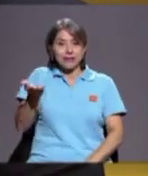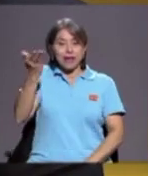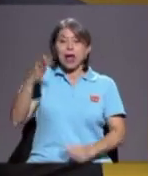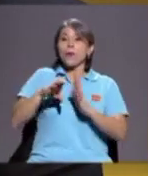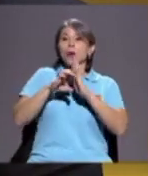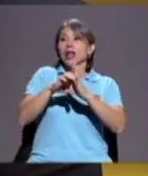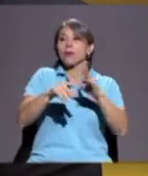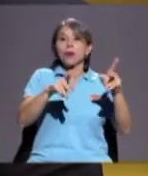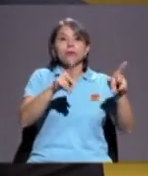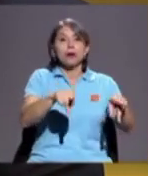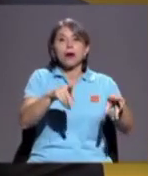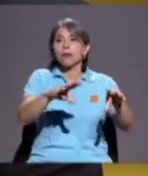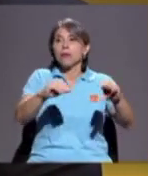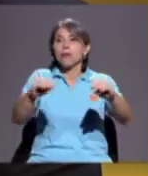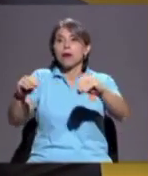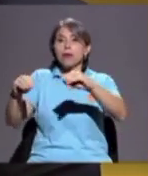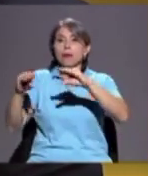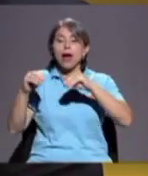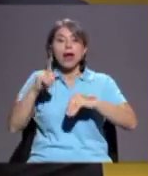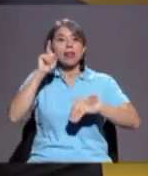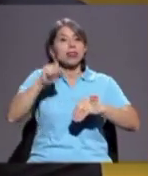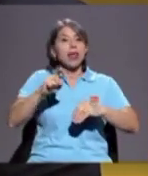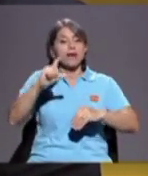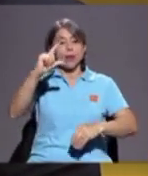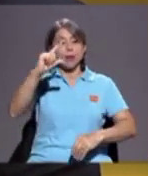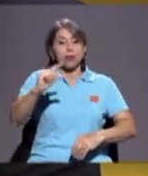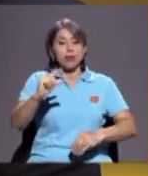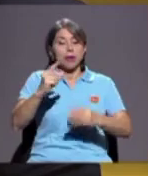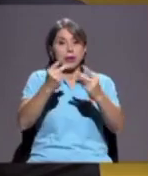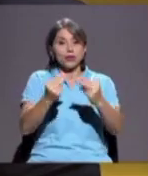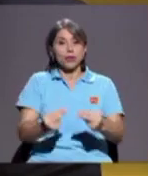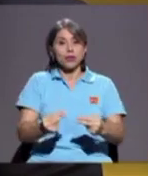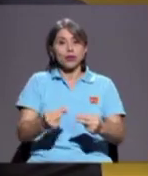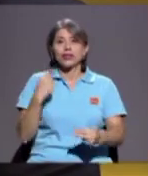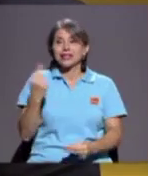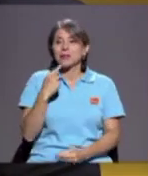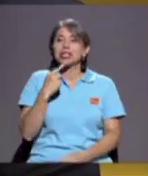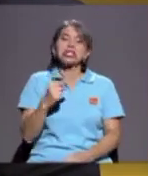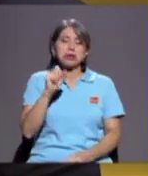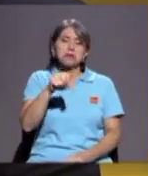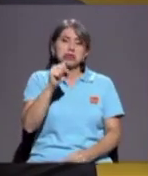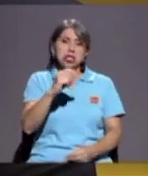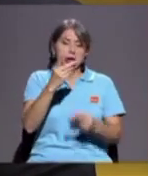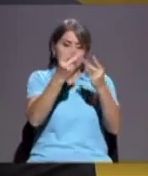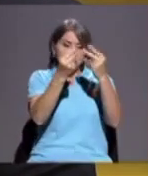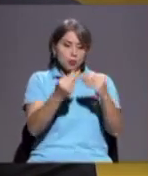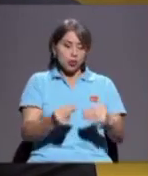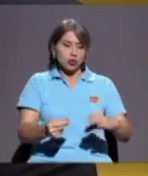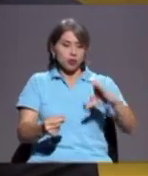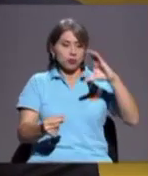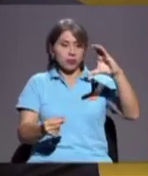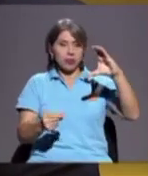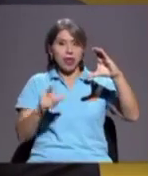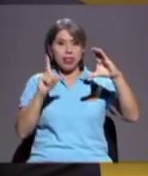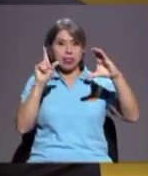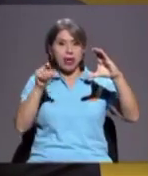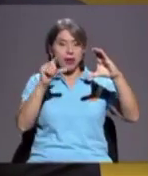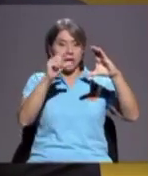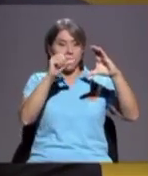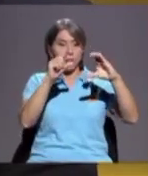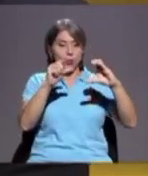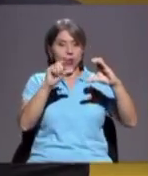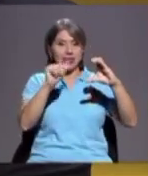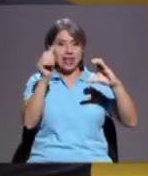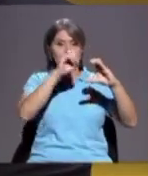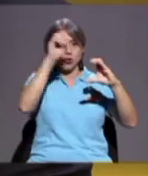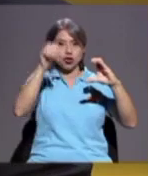el presupuesto, tradicionalmente se dice, bueno, vamos a cortar un 10%. Se corta un 10%, un X número de partidas, pero no